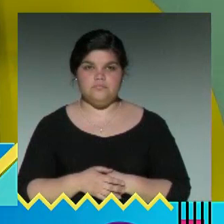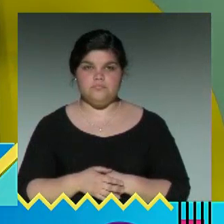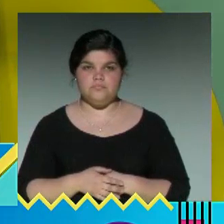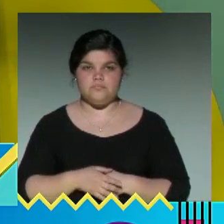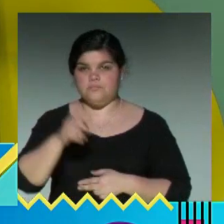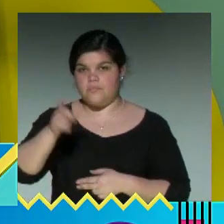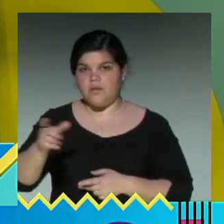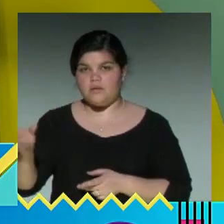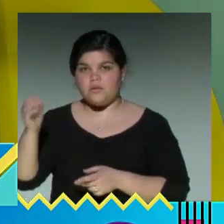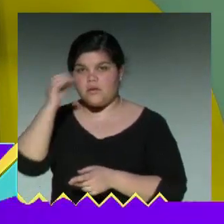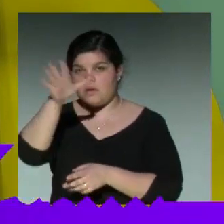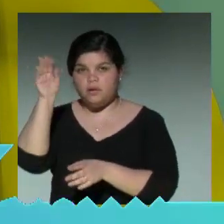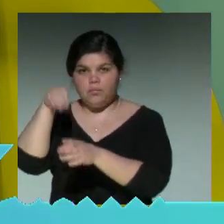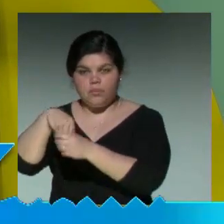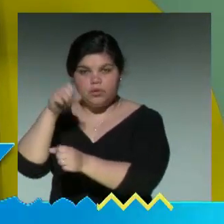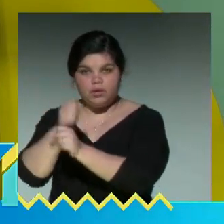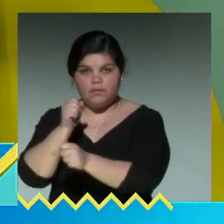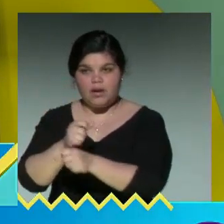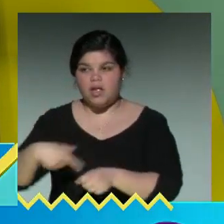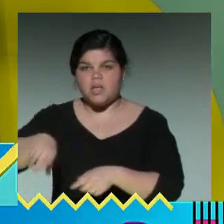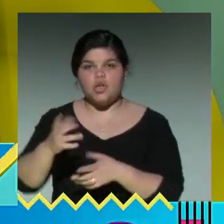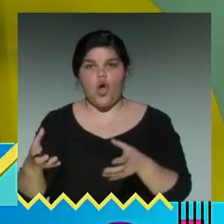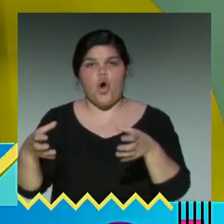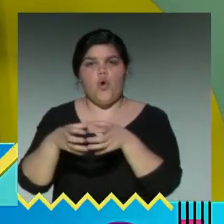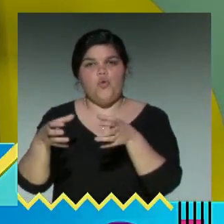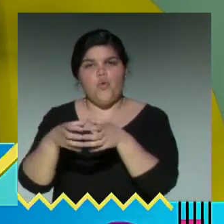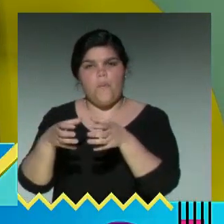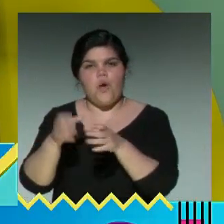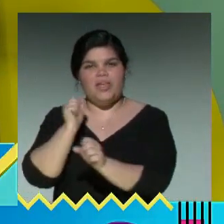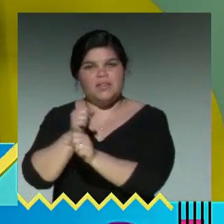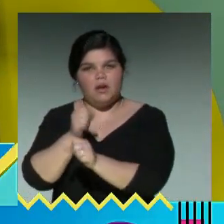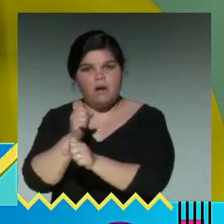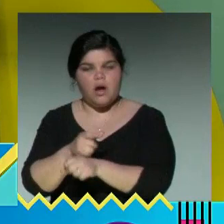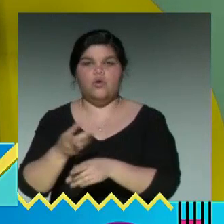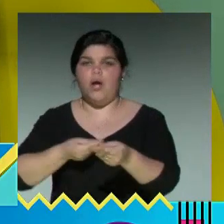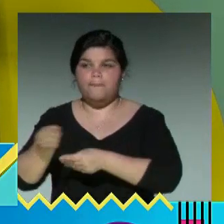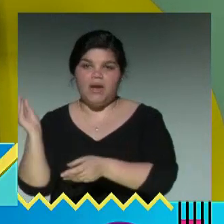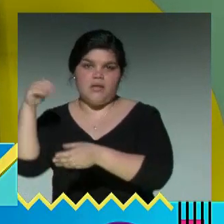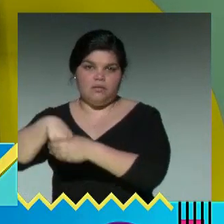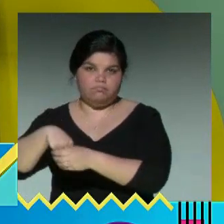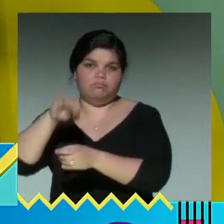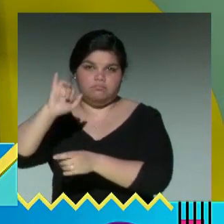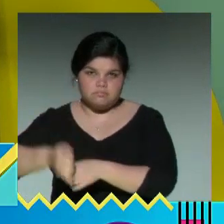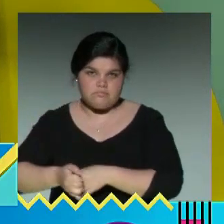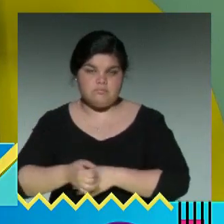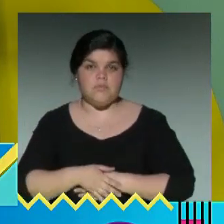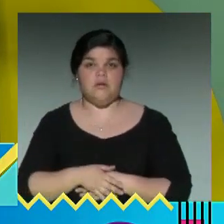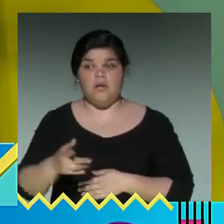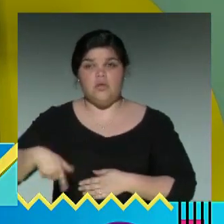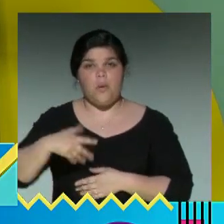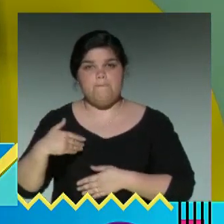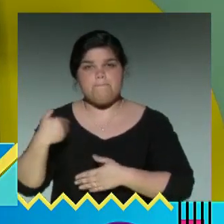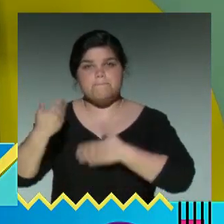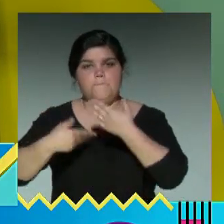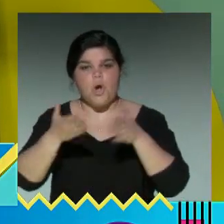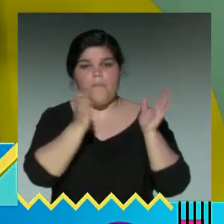insertos dentro de un sistema, que puede ser una cooperativa, una empresa. Entonces todos los procesos de